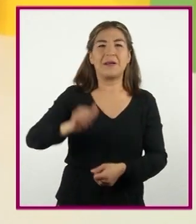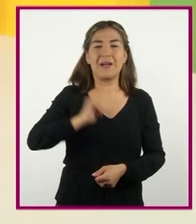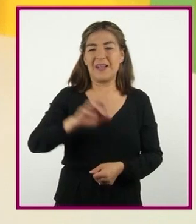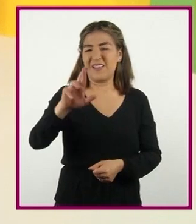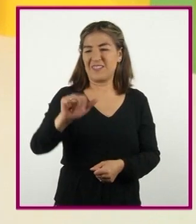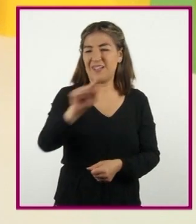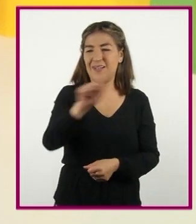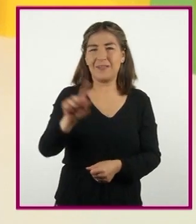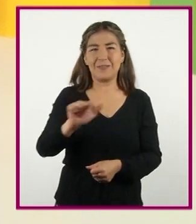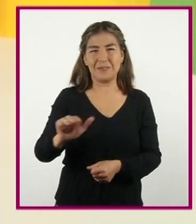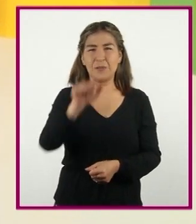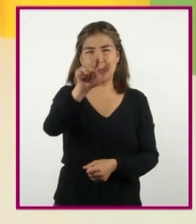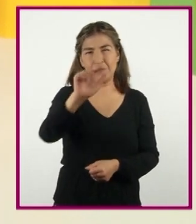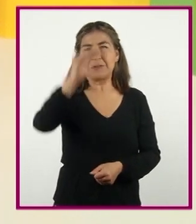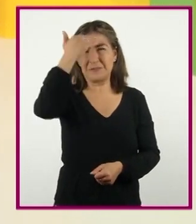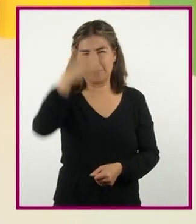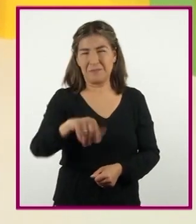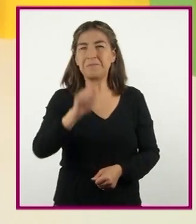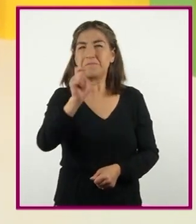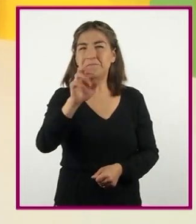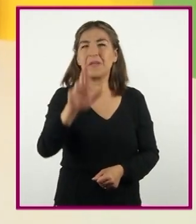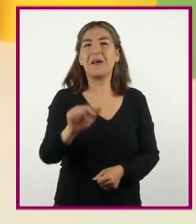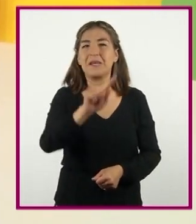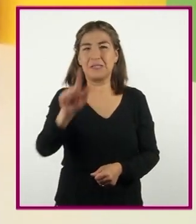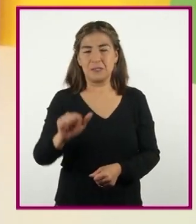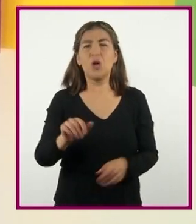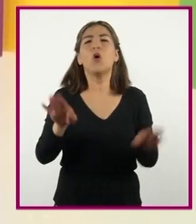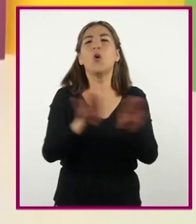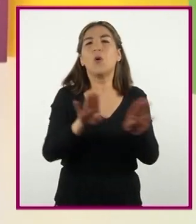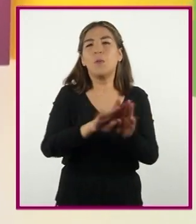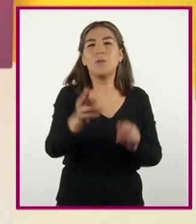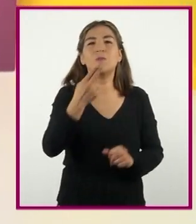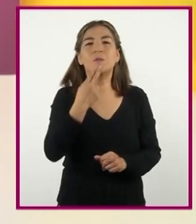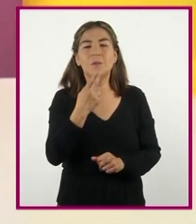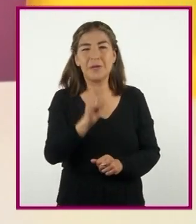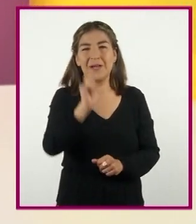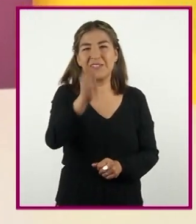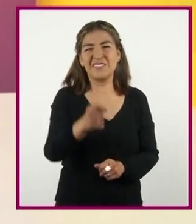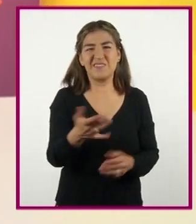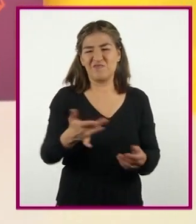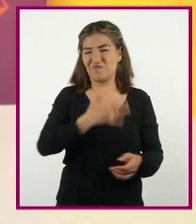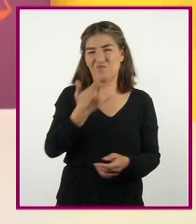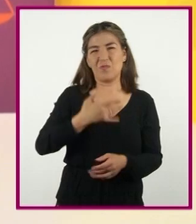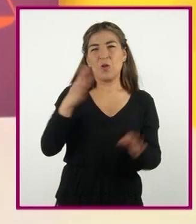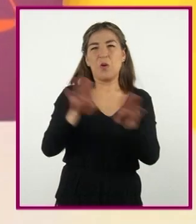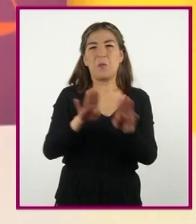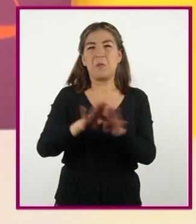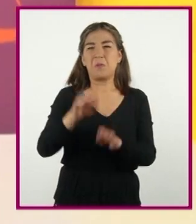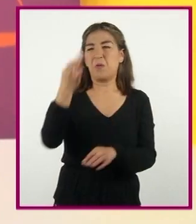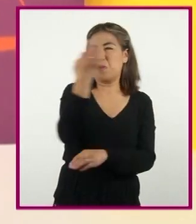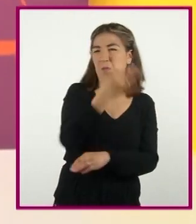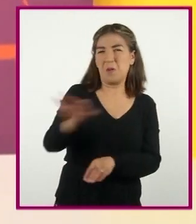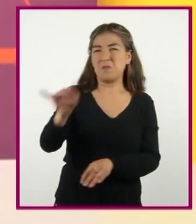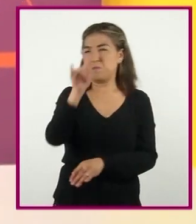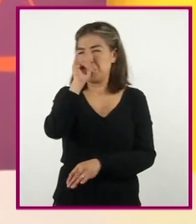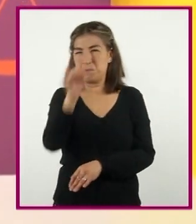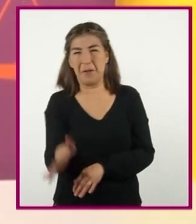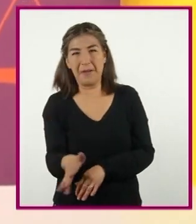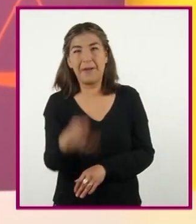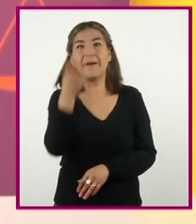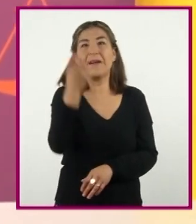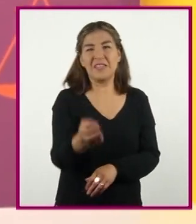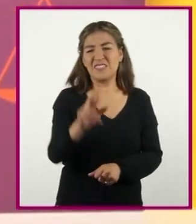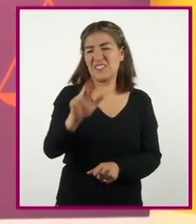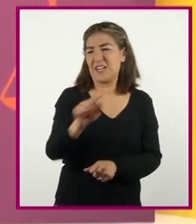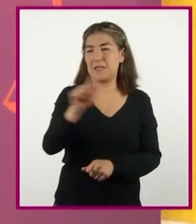raza. ¿Lo recuerdan? Generalmente se usa en un sentido despectivo o insultante, por lo que es